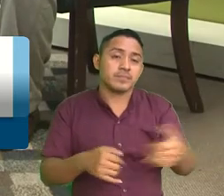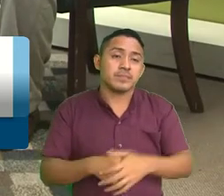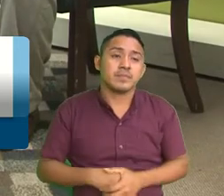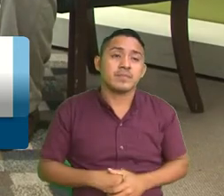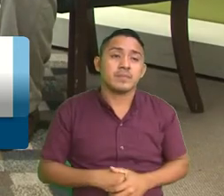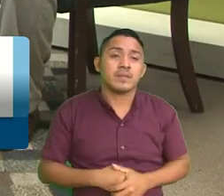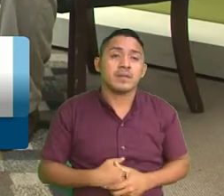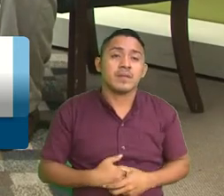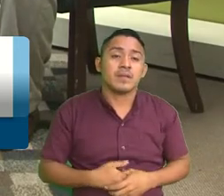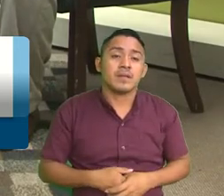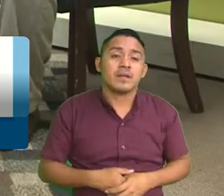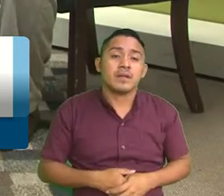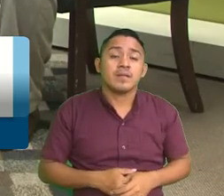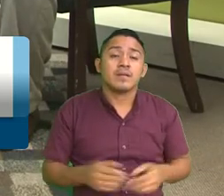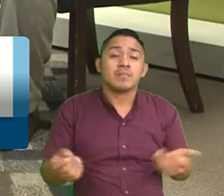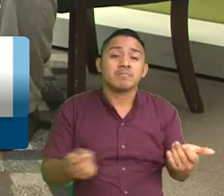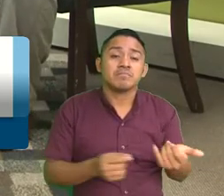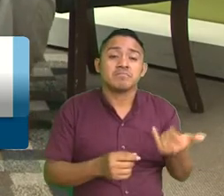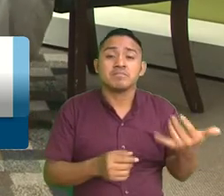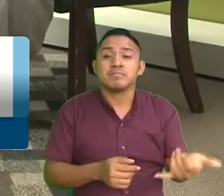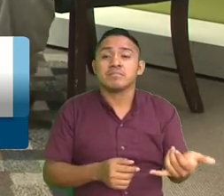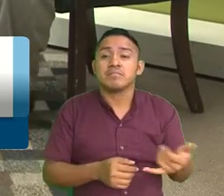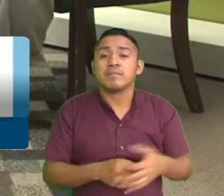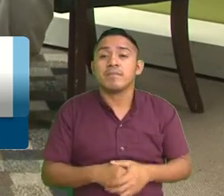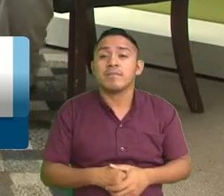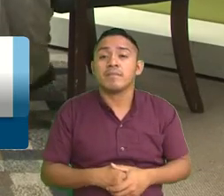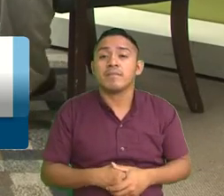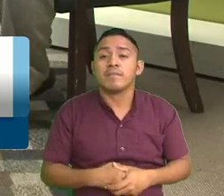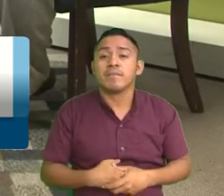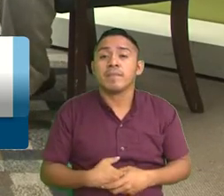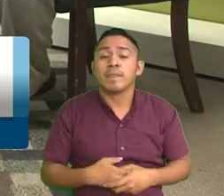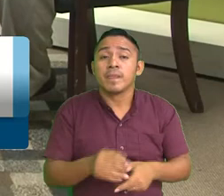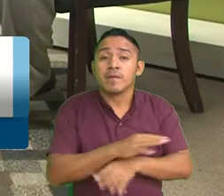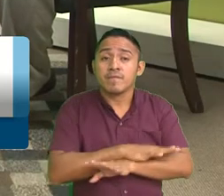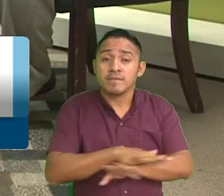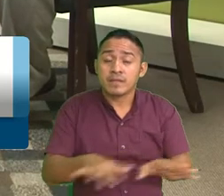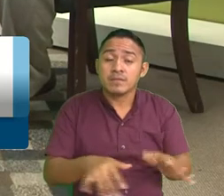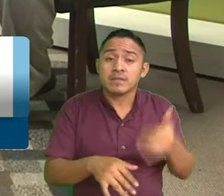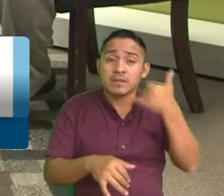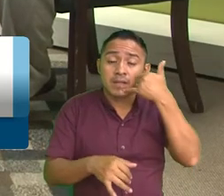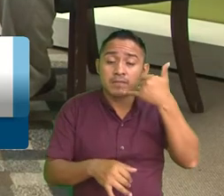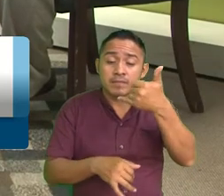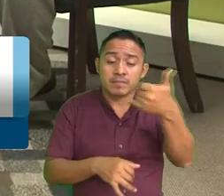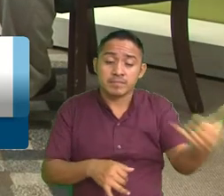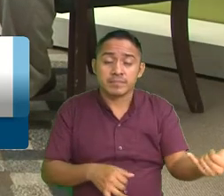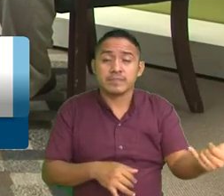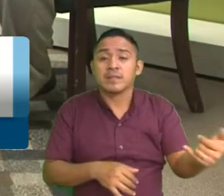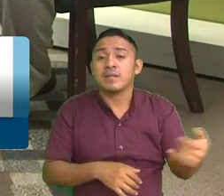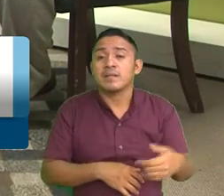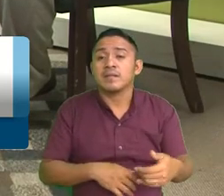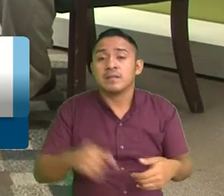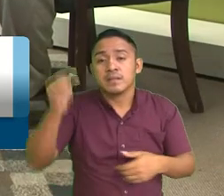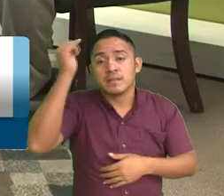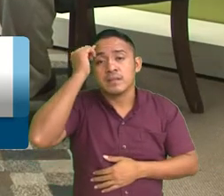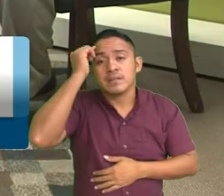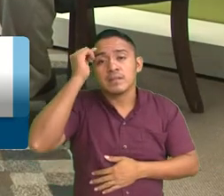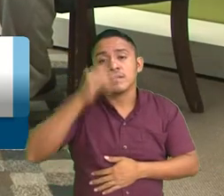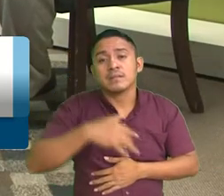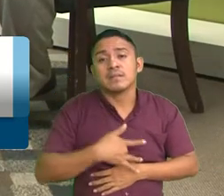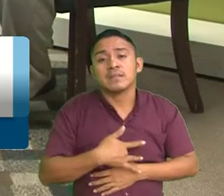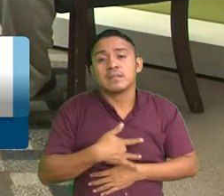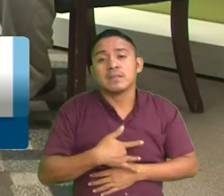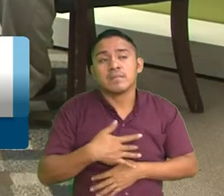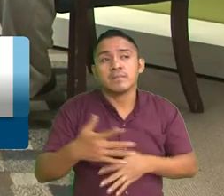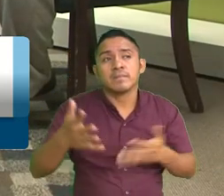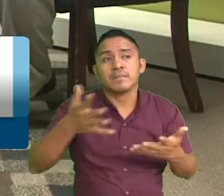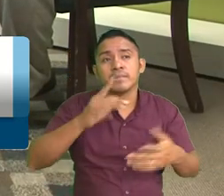dejan cargando. Y se lo dejan así. Entonces, cuando ellos terminan de usarlo y lo ponen a un lado, su cerebro necesita un espacio de más